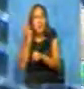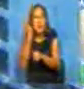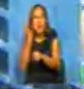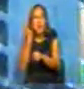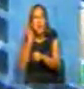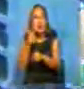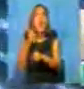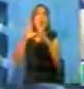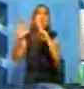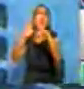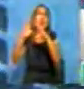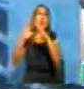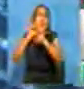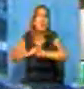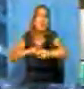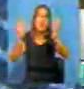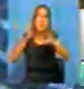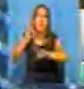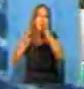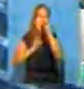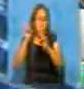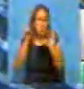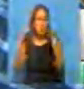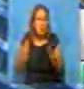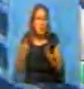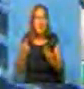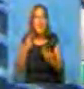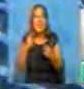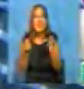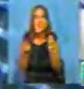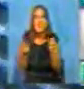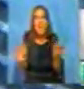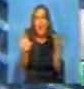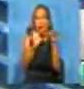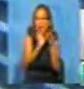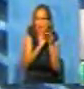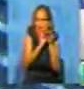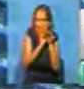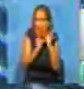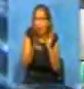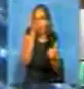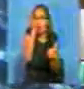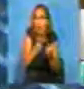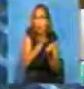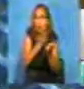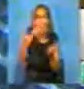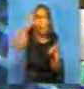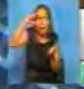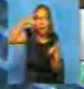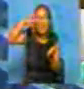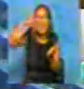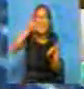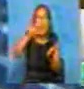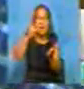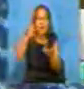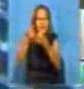medios de comunicación, algunos medios de comunicación que están arreglados con la justicia penal. Entonces, cuando un imputado haga un acuerdo